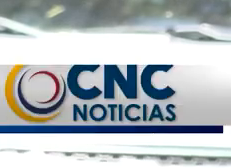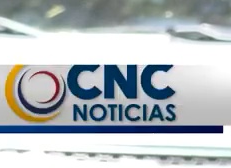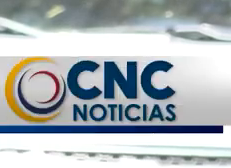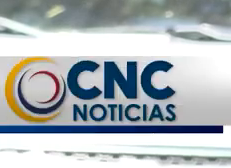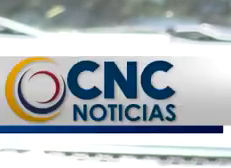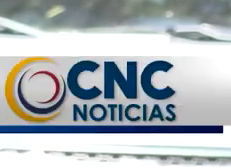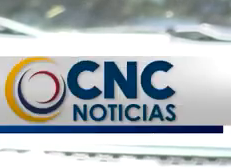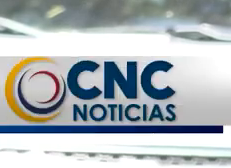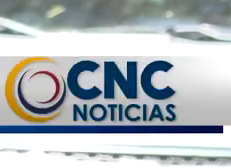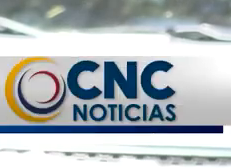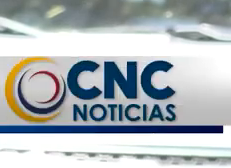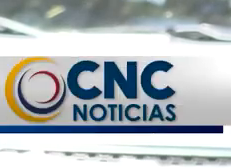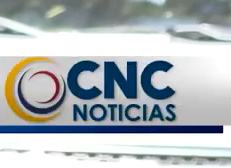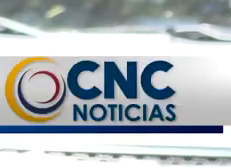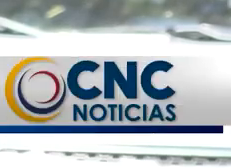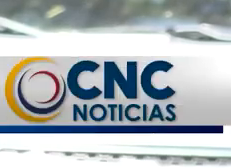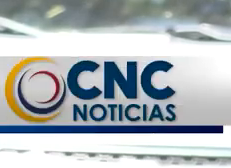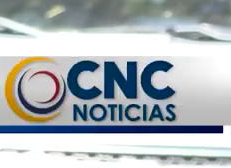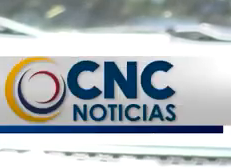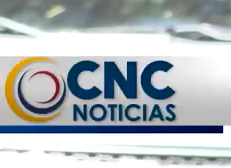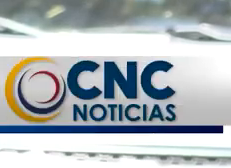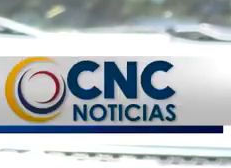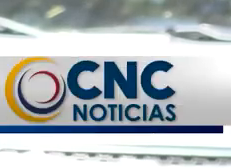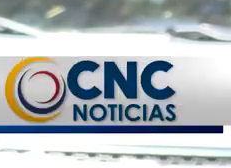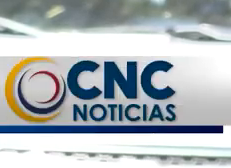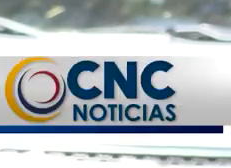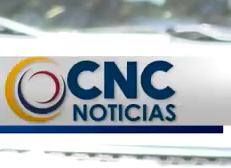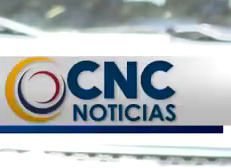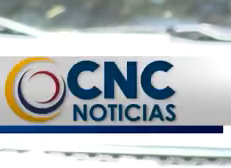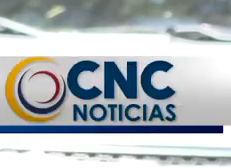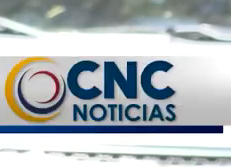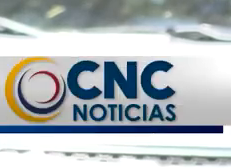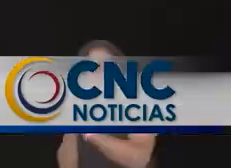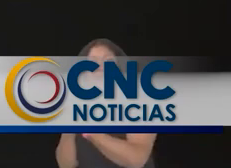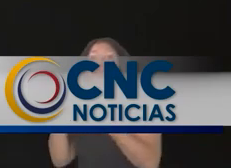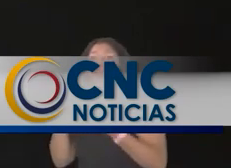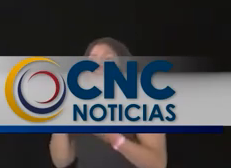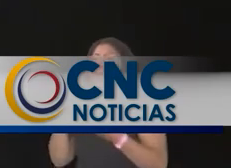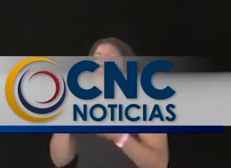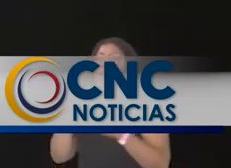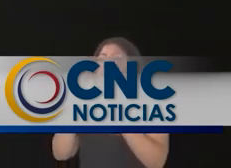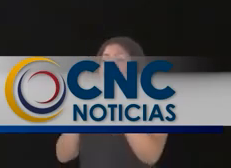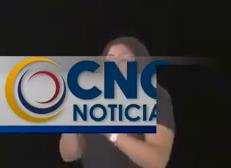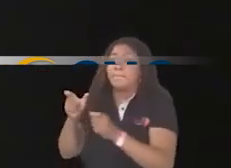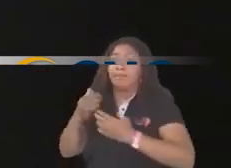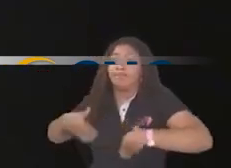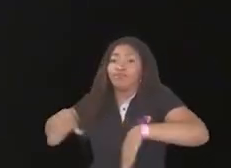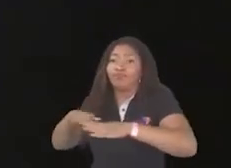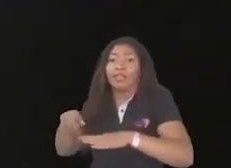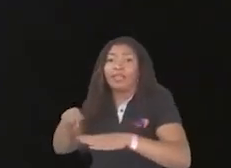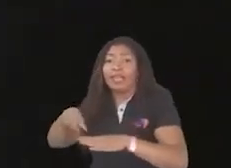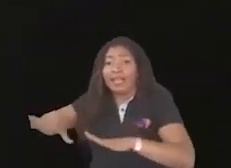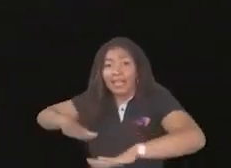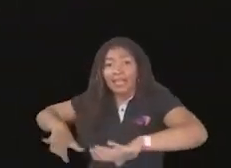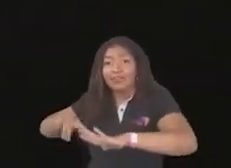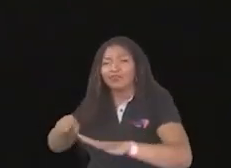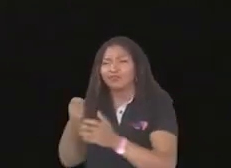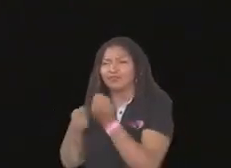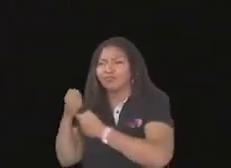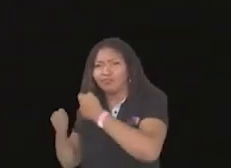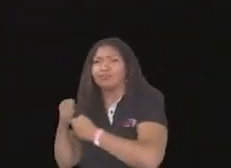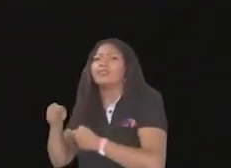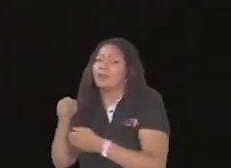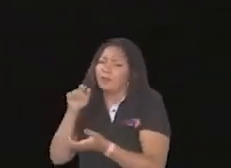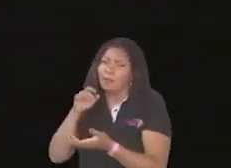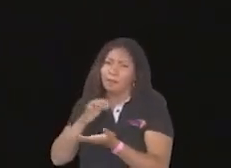El alcalde de Valledupar, Mello Castro, realizó audiencia pública de la rendición de cuentas vigencia 2022. Según el mandatario, en este